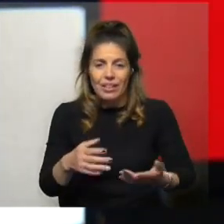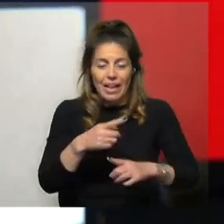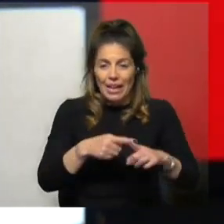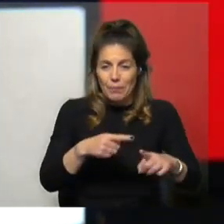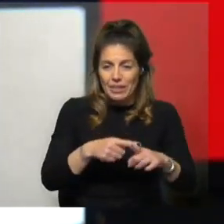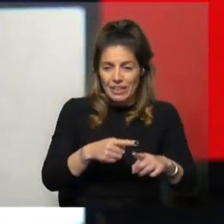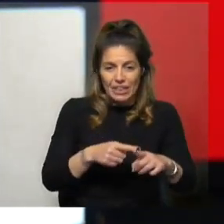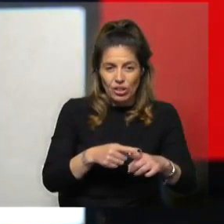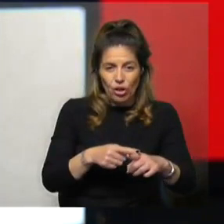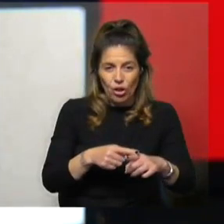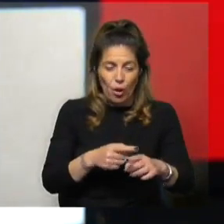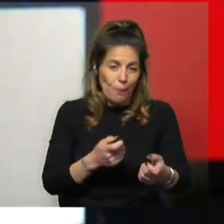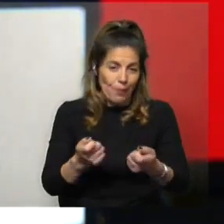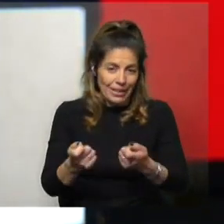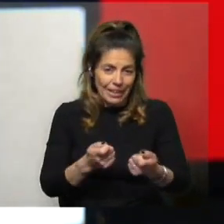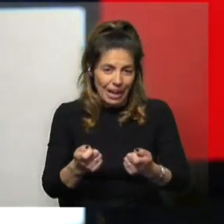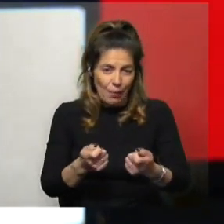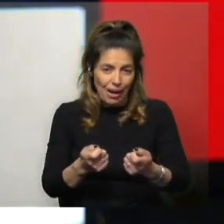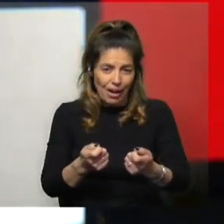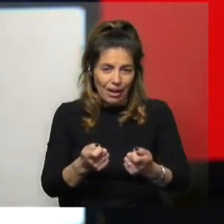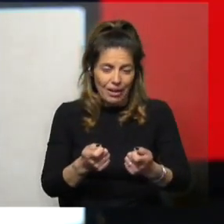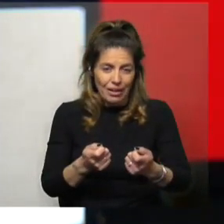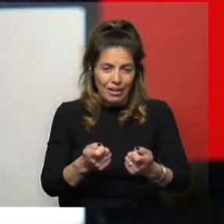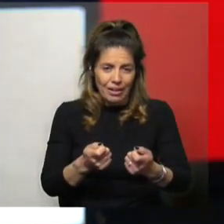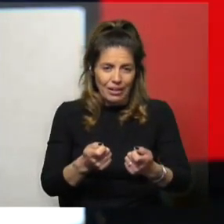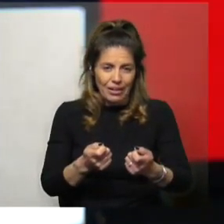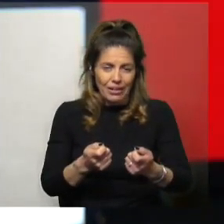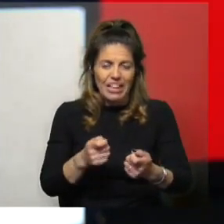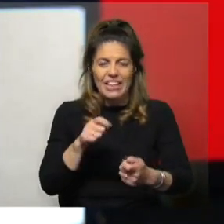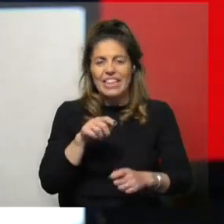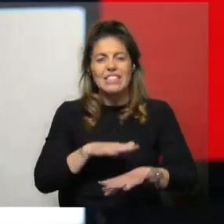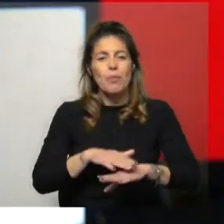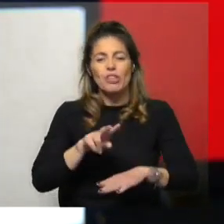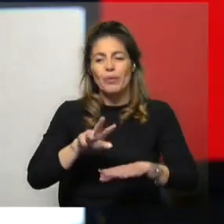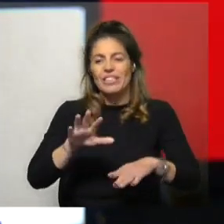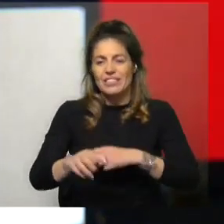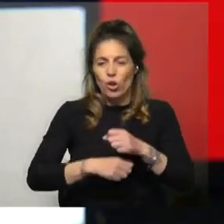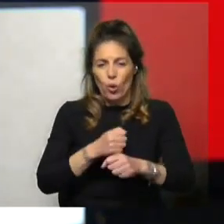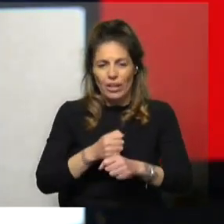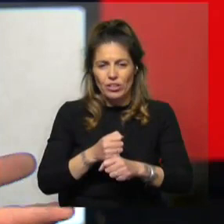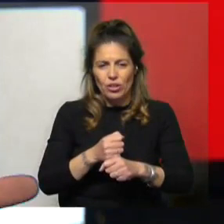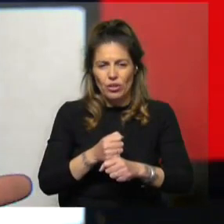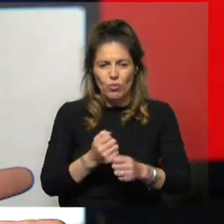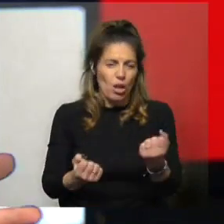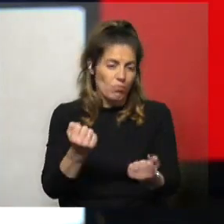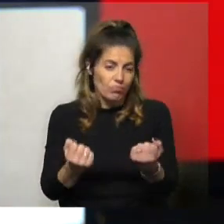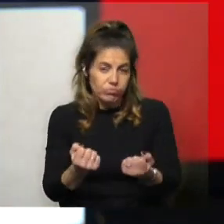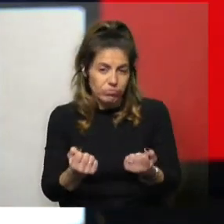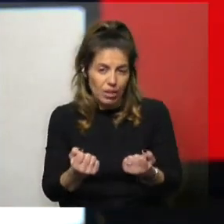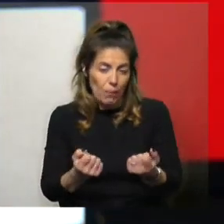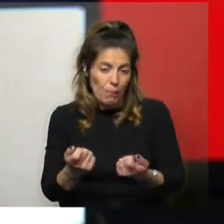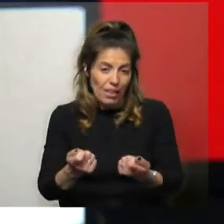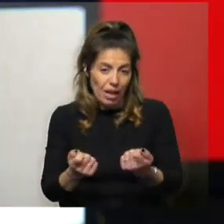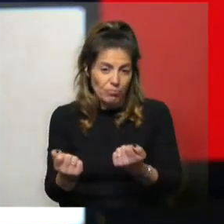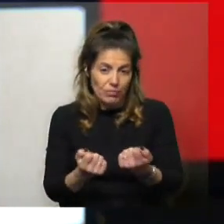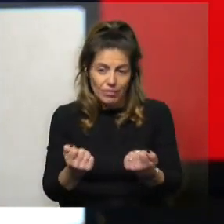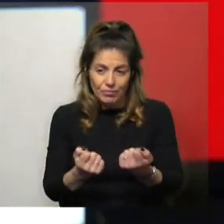manejaba mi tío El más chico de mi hermana que en ese momento tenía 25 años manejaba unos piringundines no hay otra forma de decirlo está